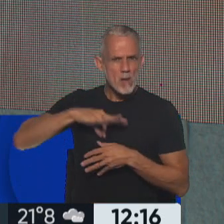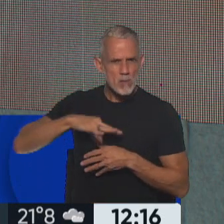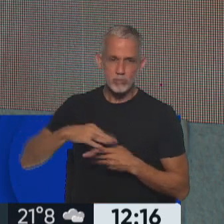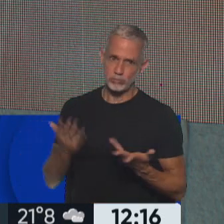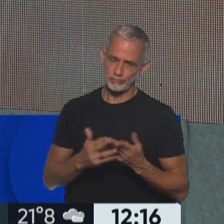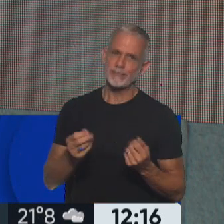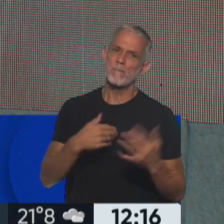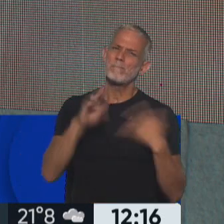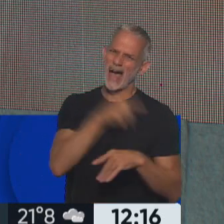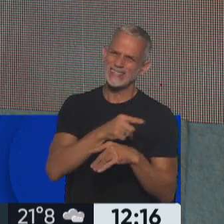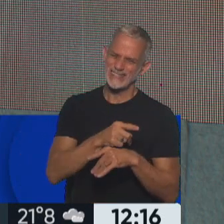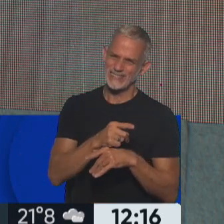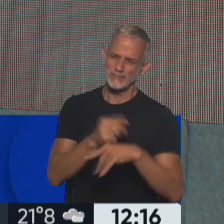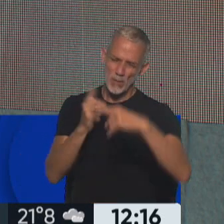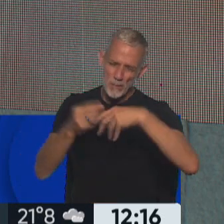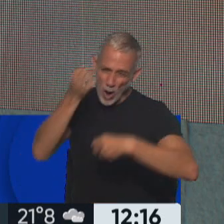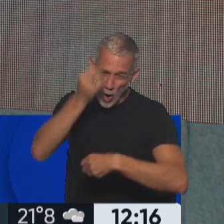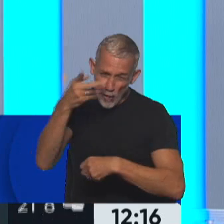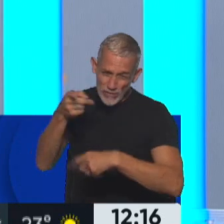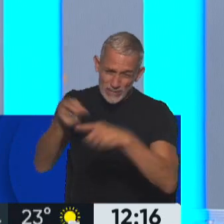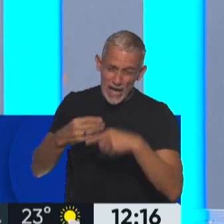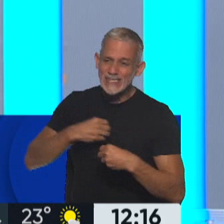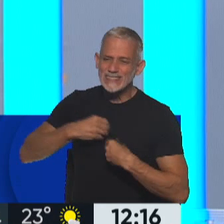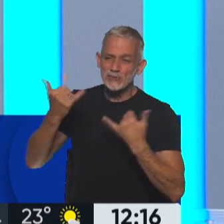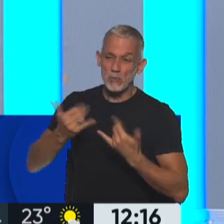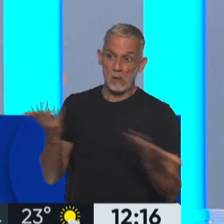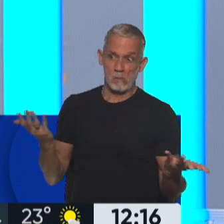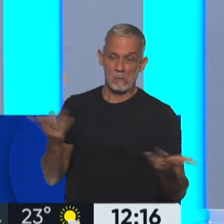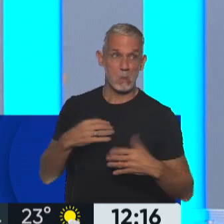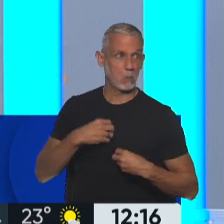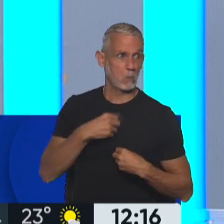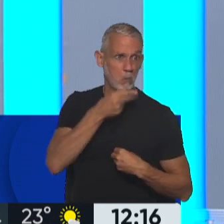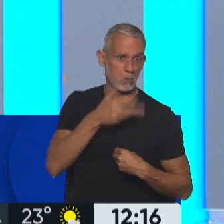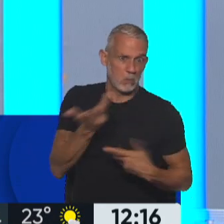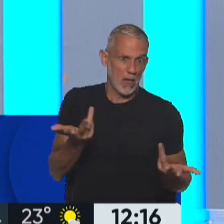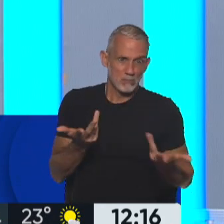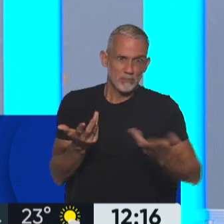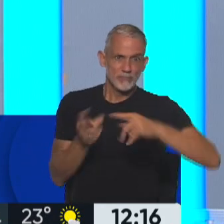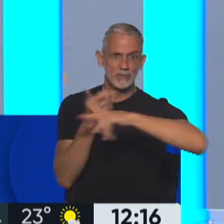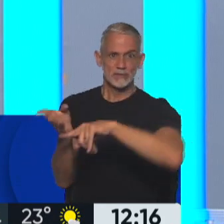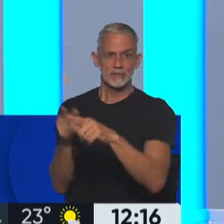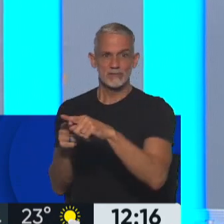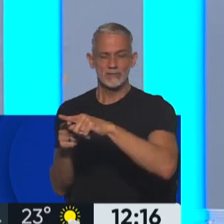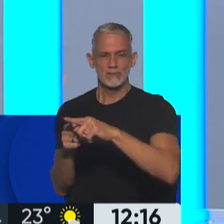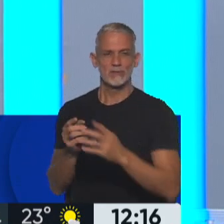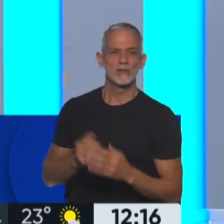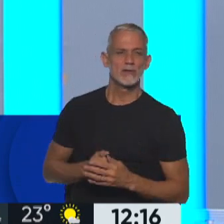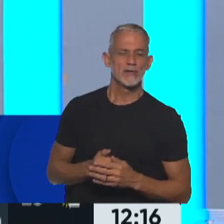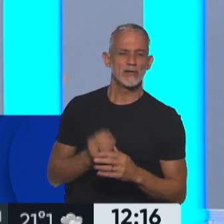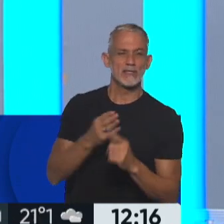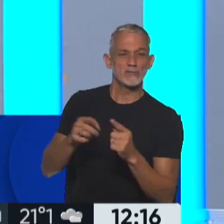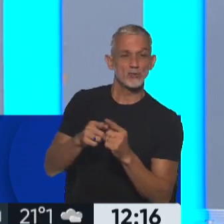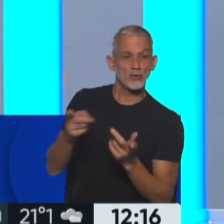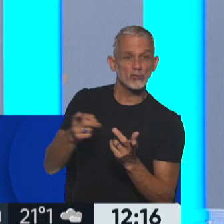muchos más, evidentemente. Claro, estos son los casos sintomáticos. Nadie va a hacerse un testeo para el dengue porque no tenga síntomas. Así que uno tiene que pensar que la mitad